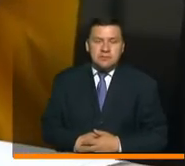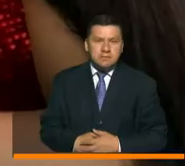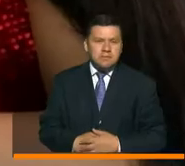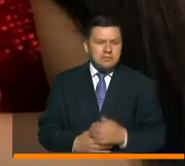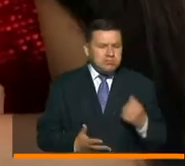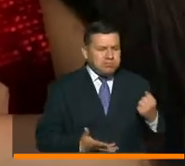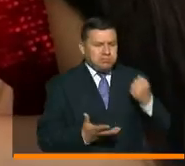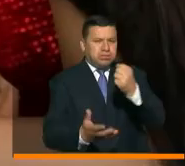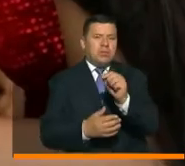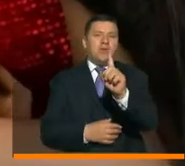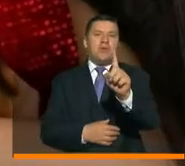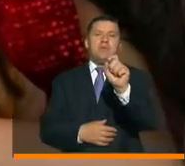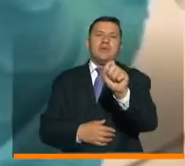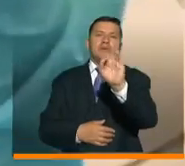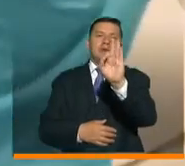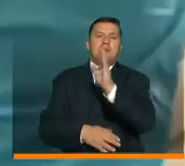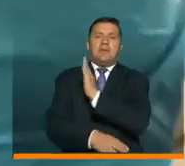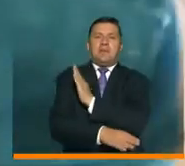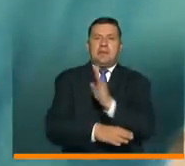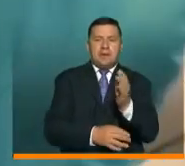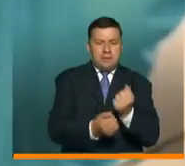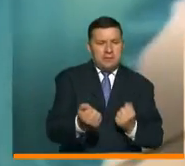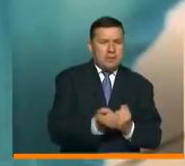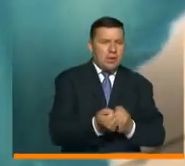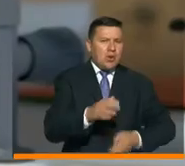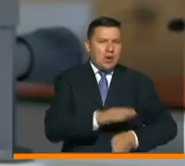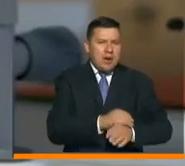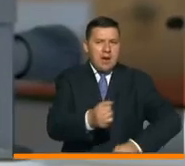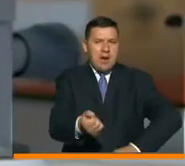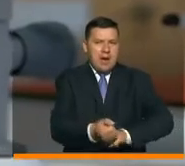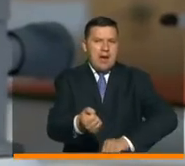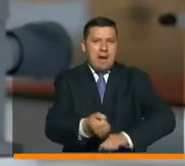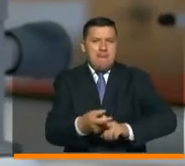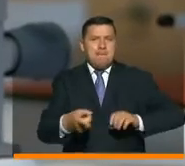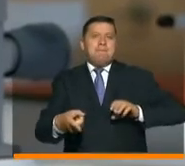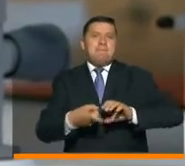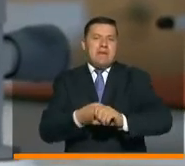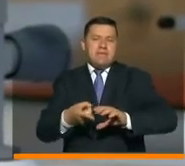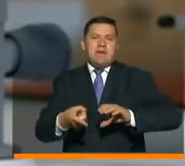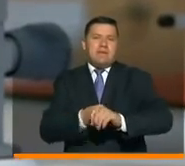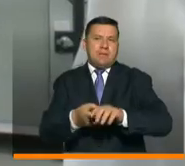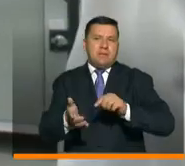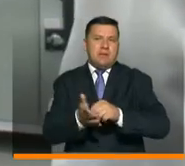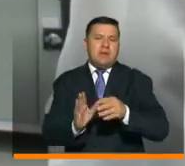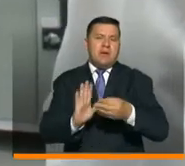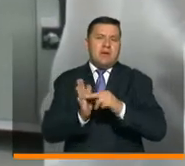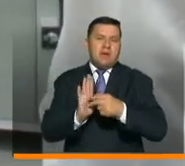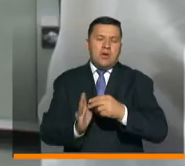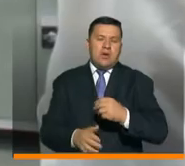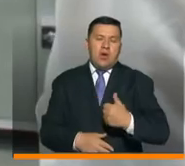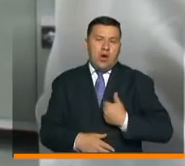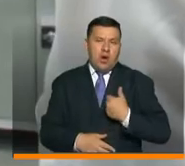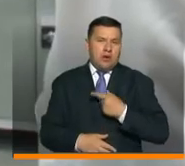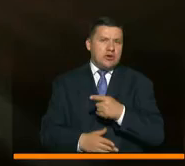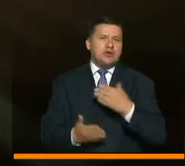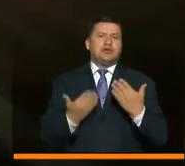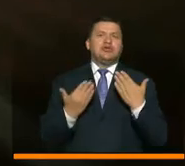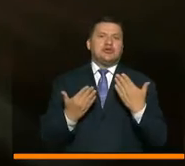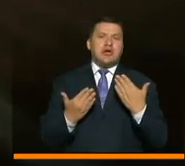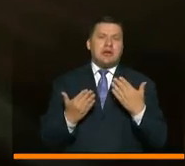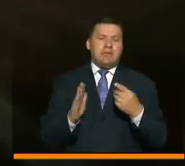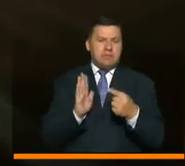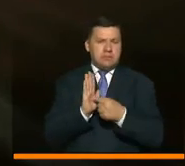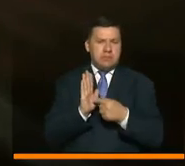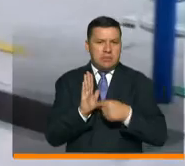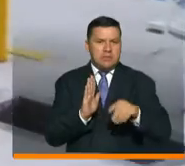Con una inversión de 1.3 billones de pesos, continúa el apoyo al pago de matrículas para brindar a los jóvenes opciones que les permitan